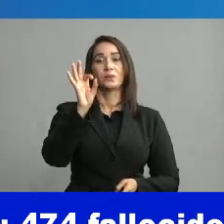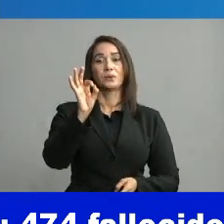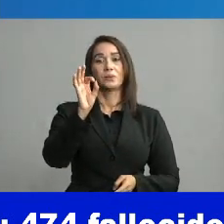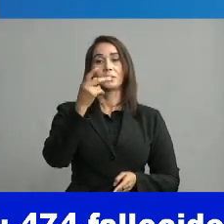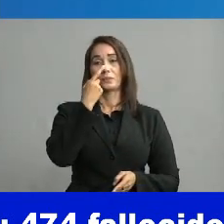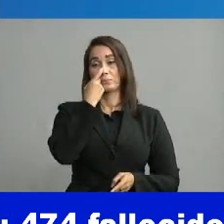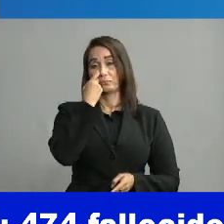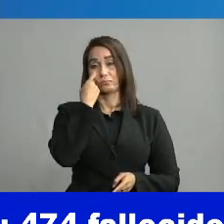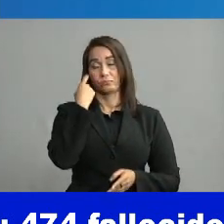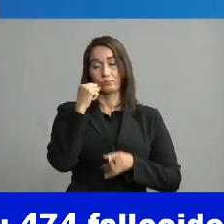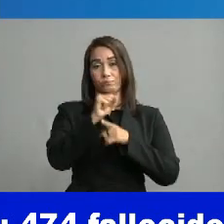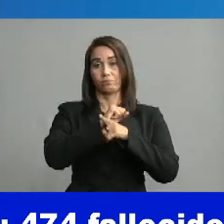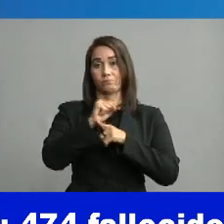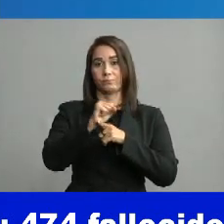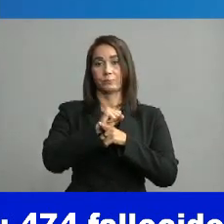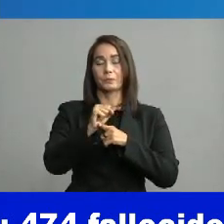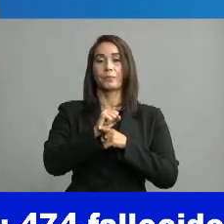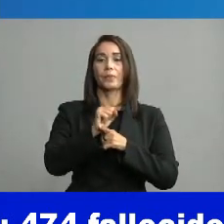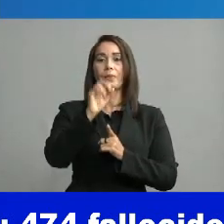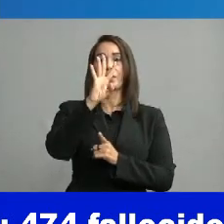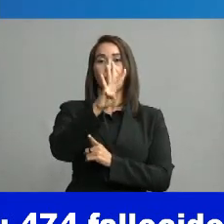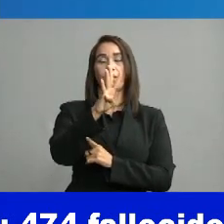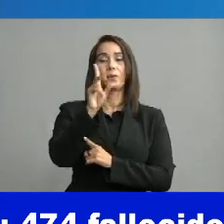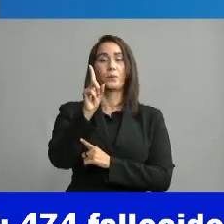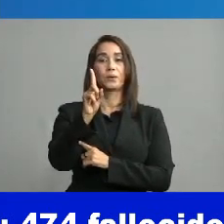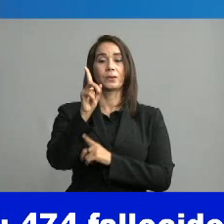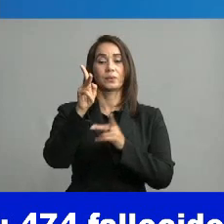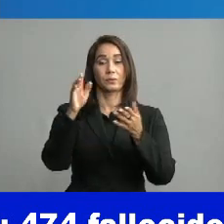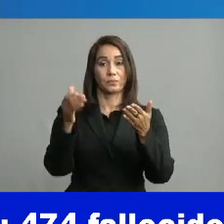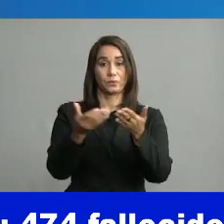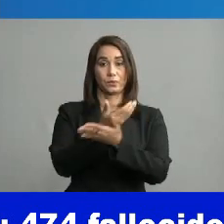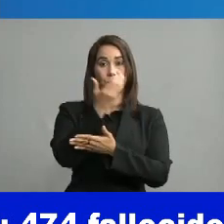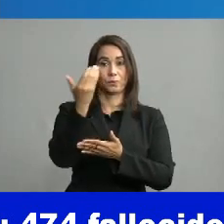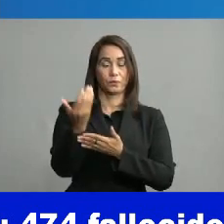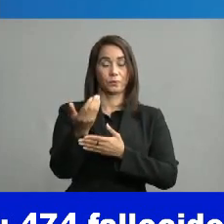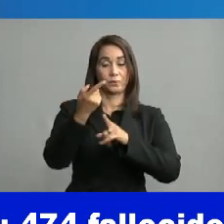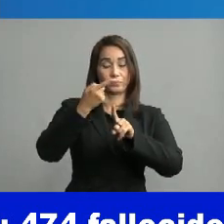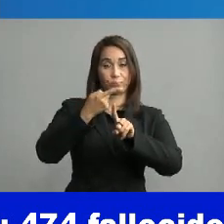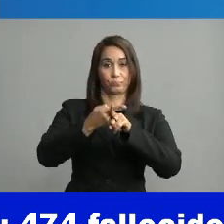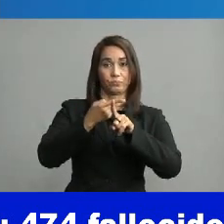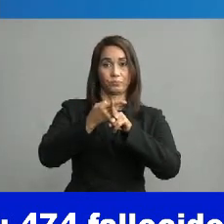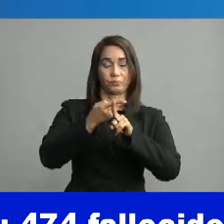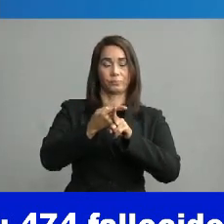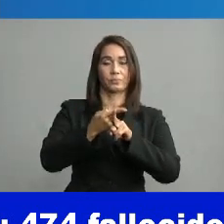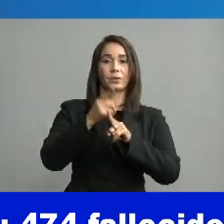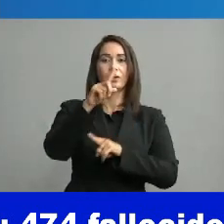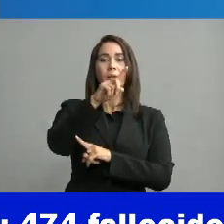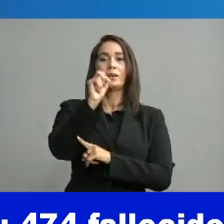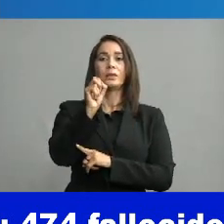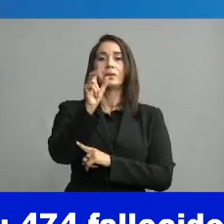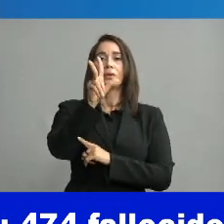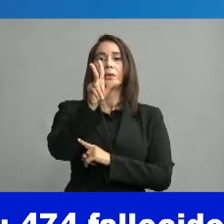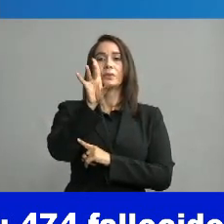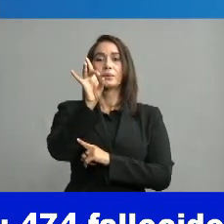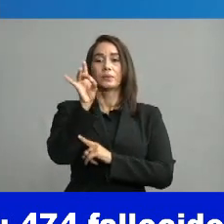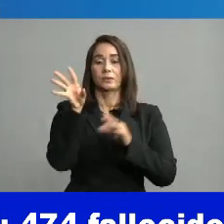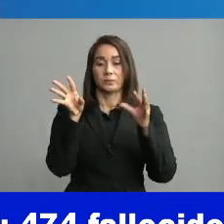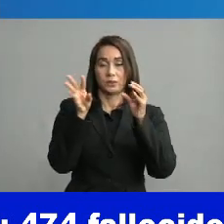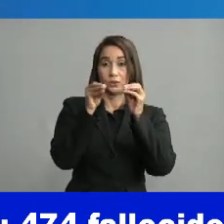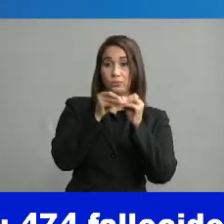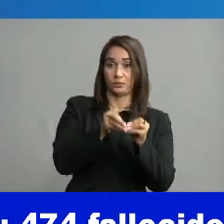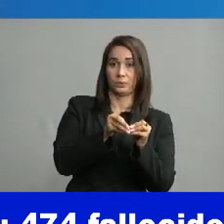759 pruebas realizadas, 41 nuevos casos nuevos, 138